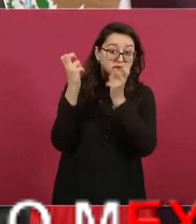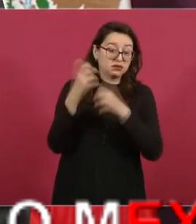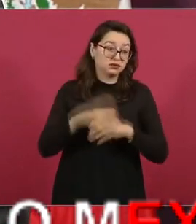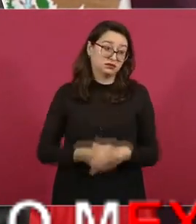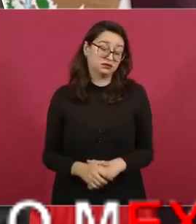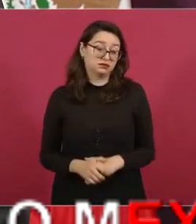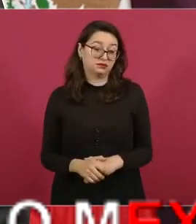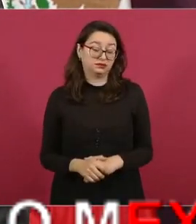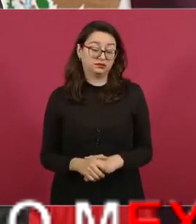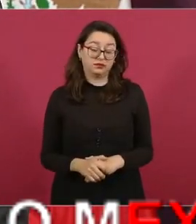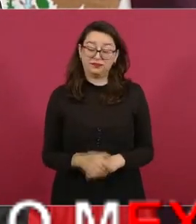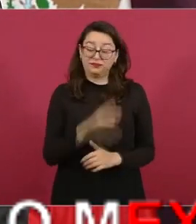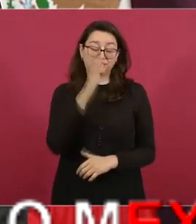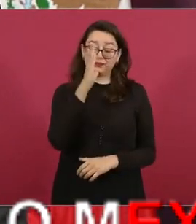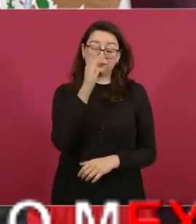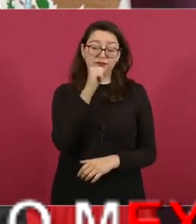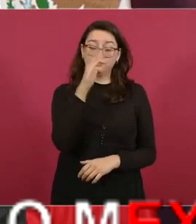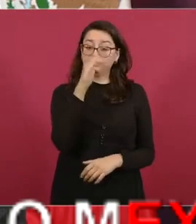a